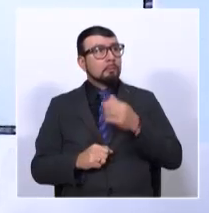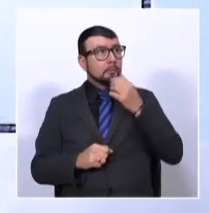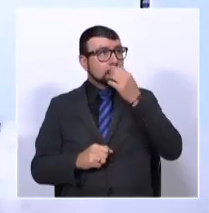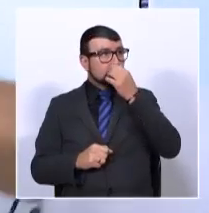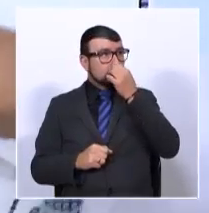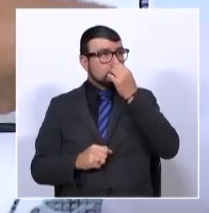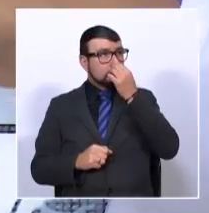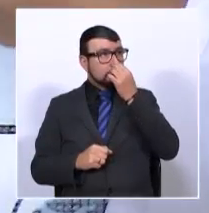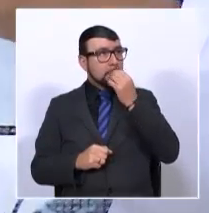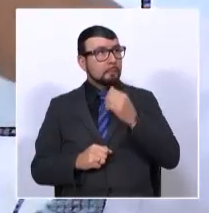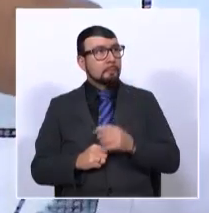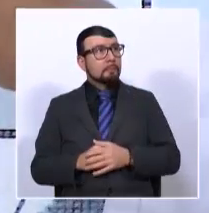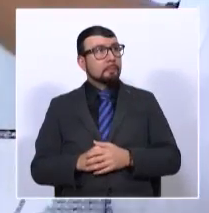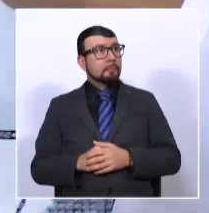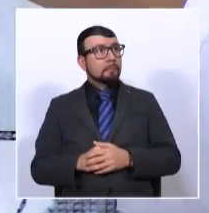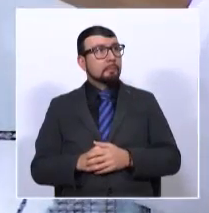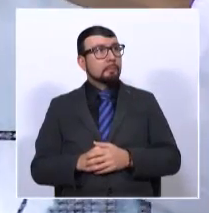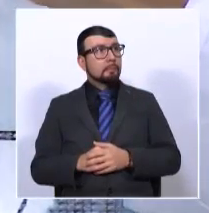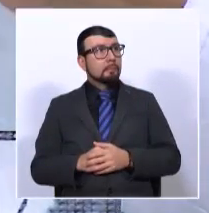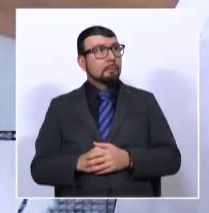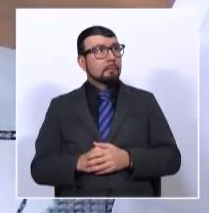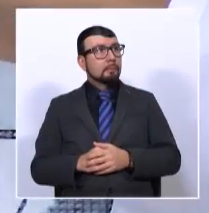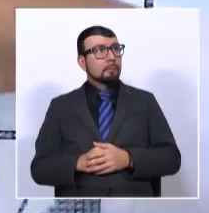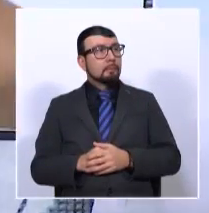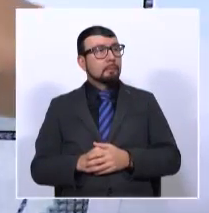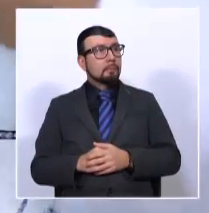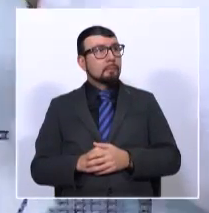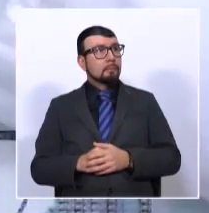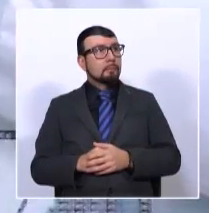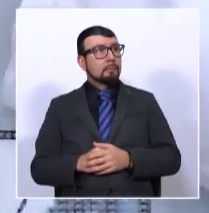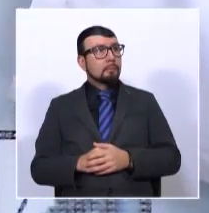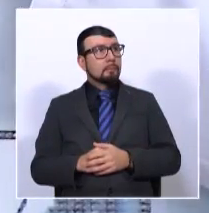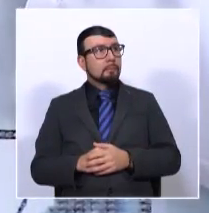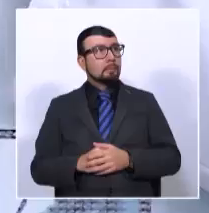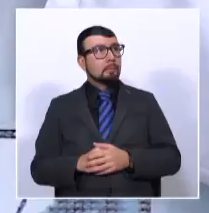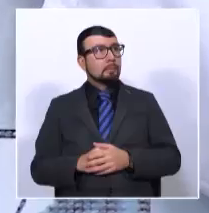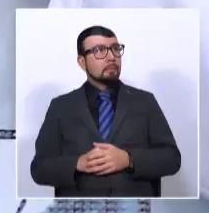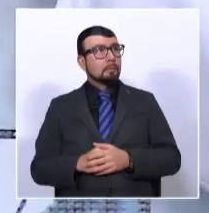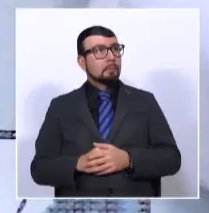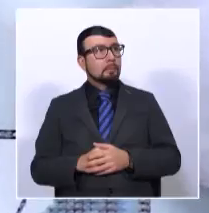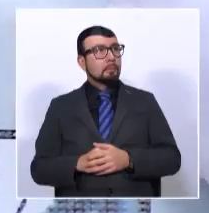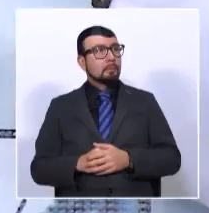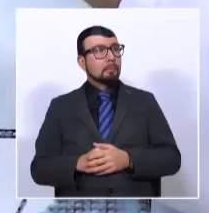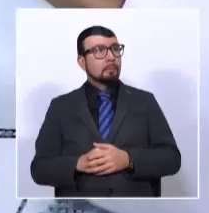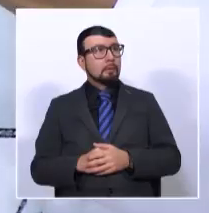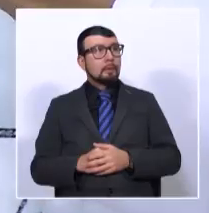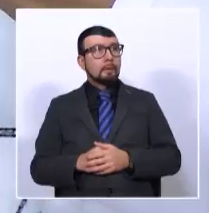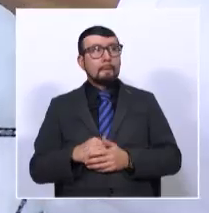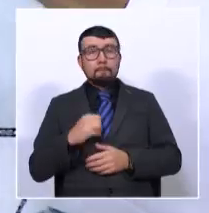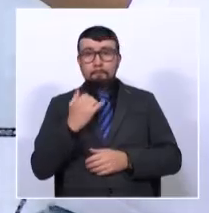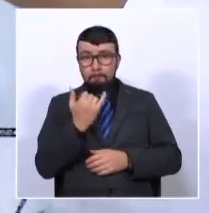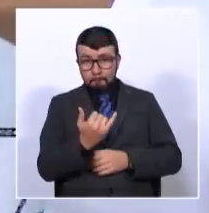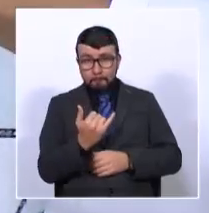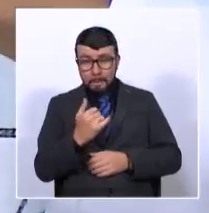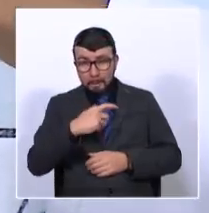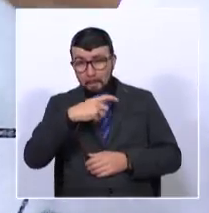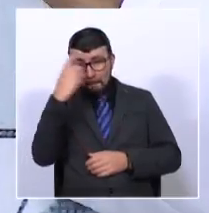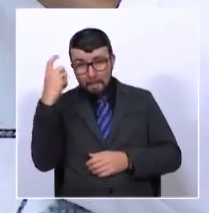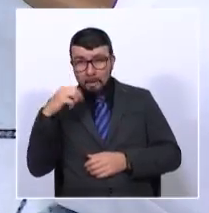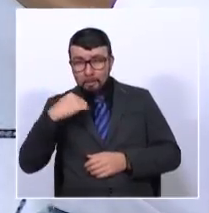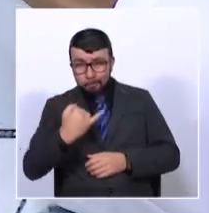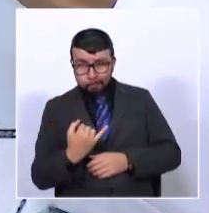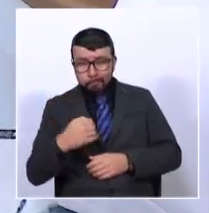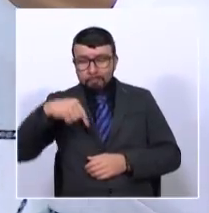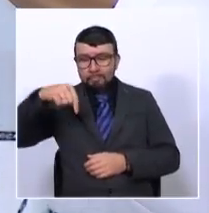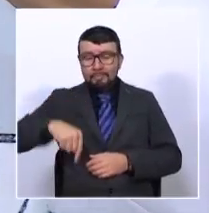hacia atrás. Tanto no, desde el lado para que vean la rótula como tal, el huesito ahí, no, acá. Ahí. Este blanquito que está detrás de este